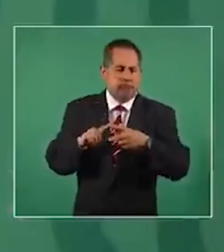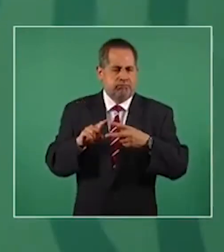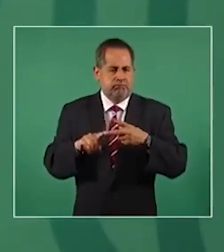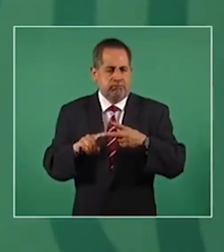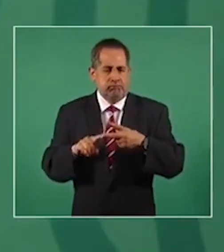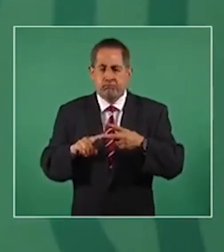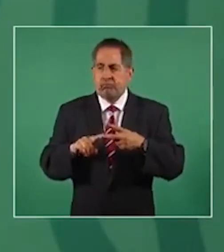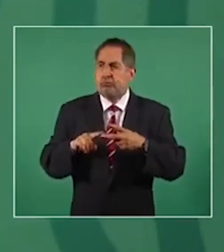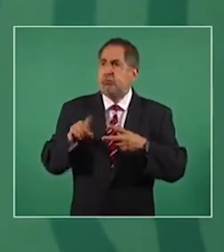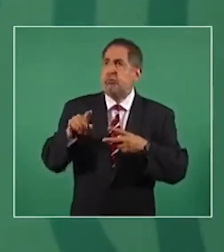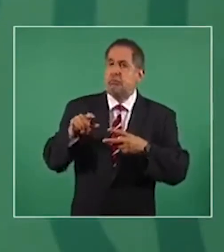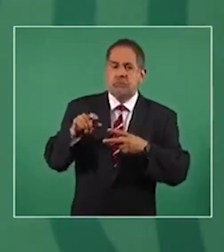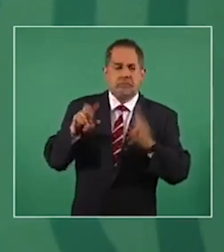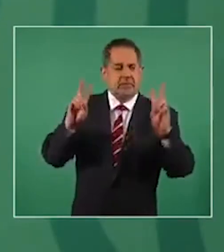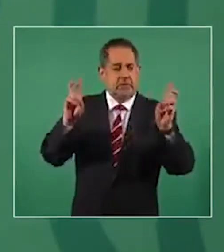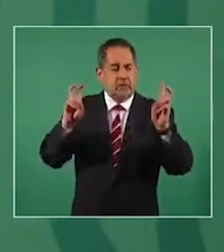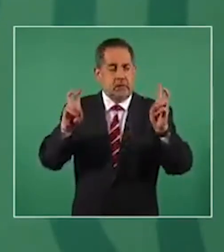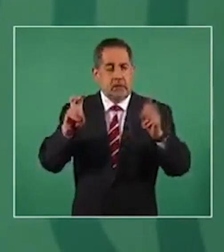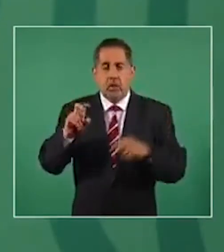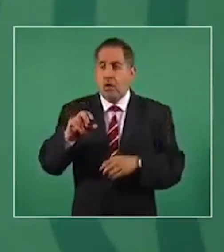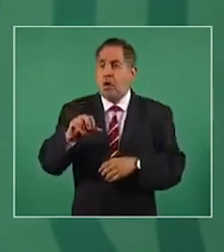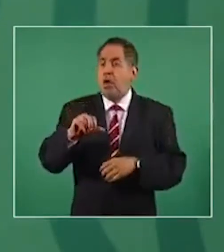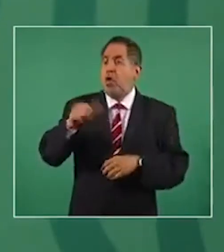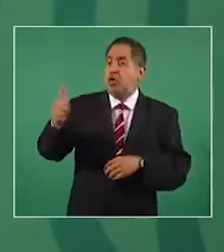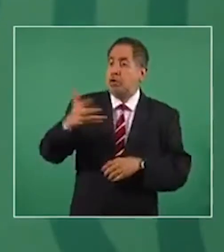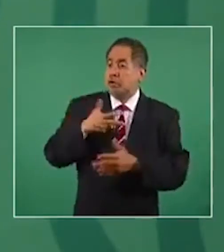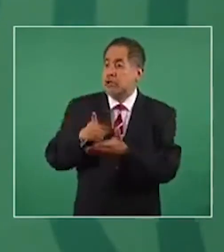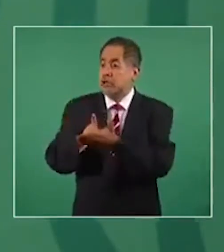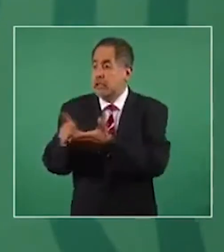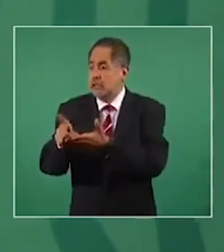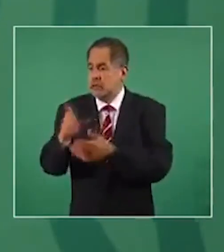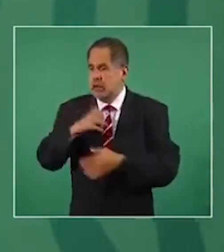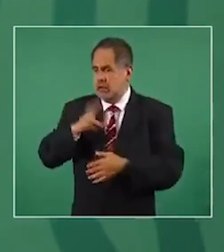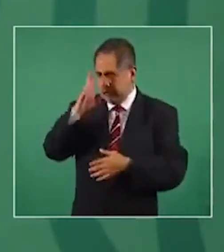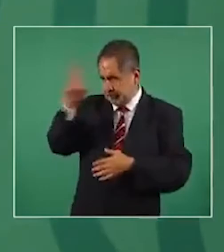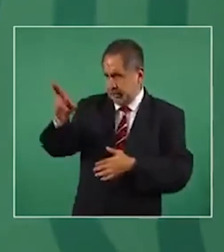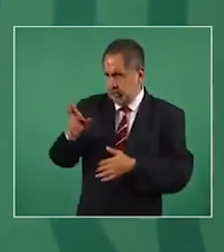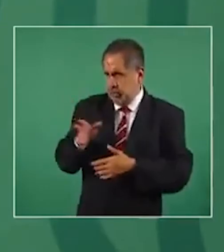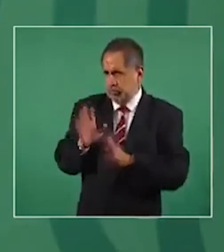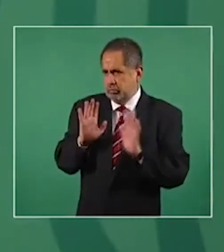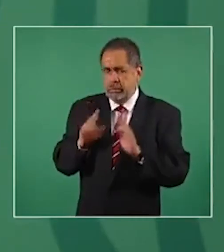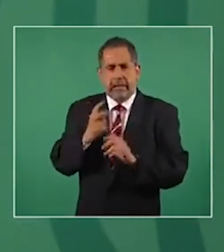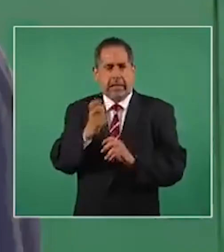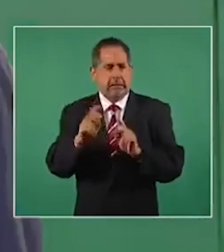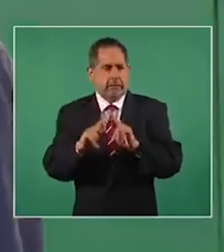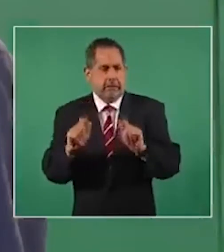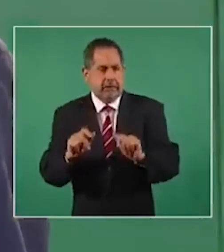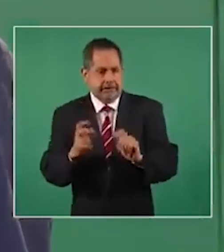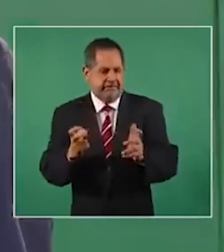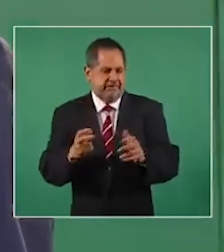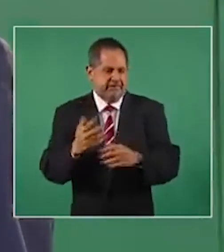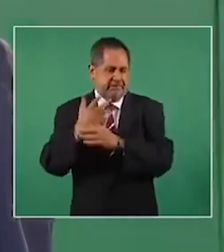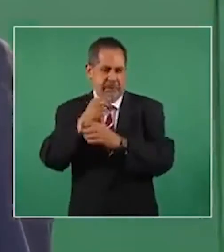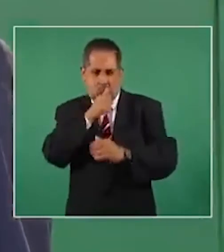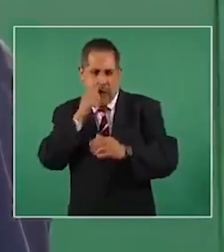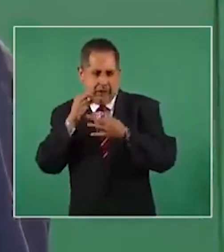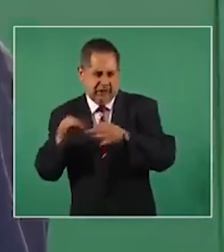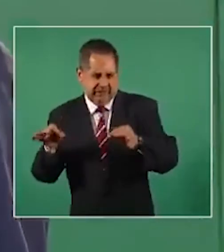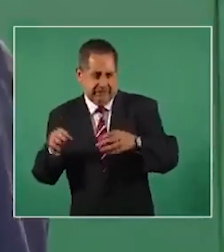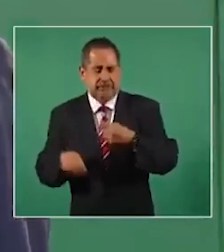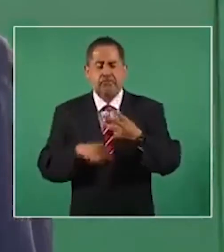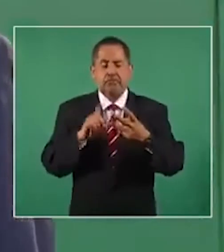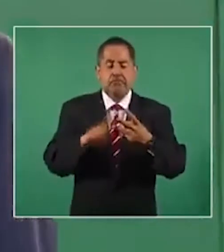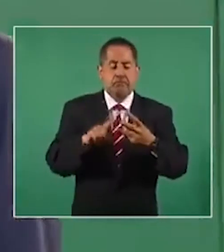el respeto al derecho ajeno es la paz el tercero está dedicado a los